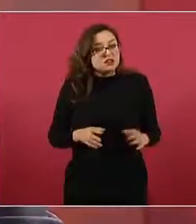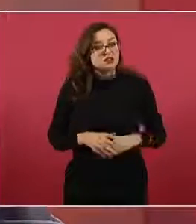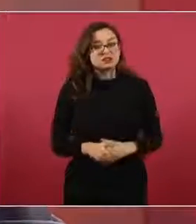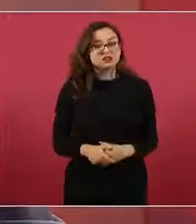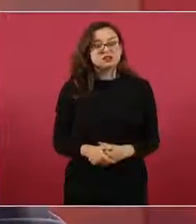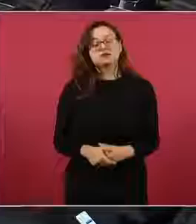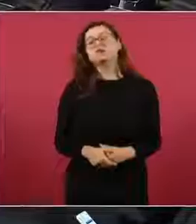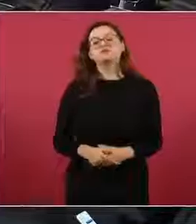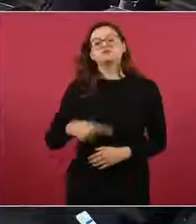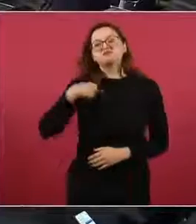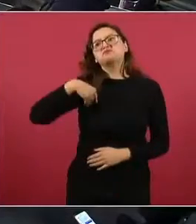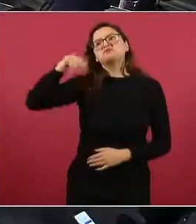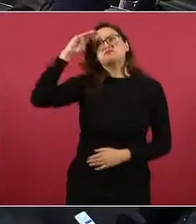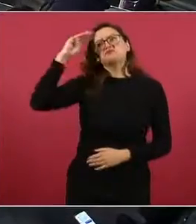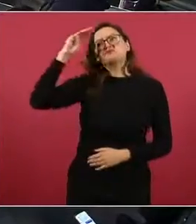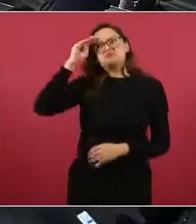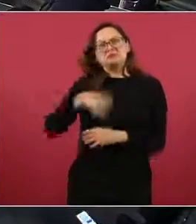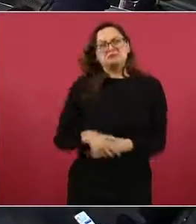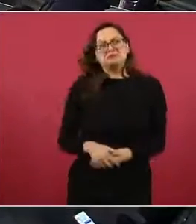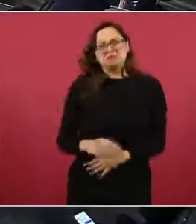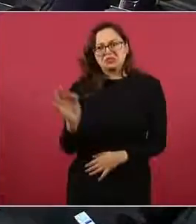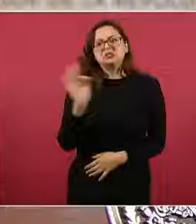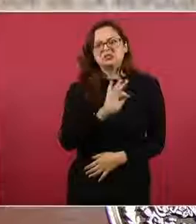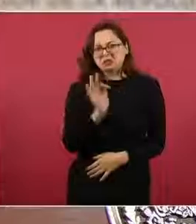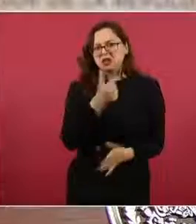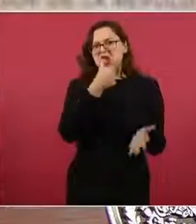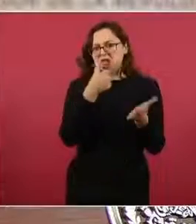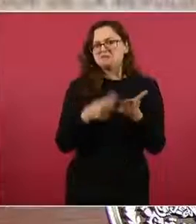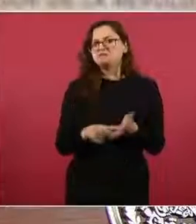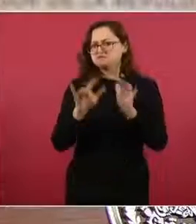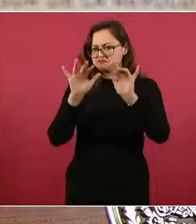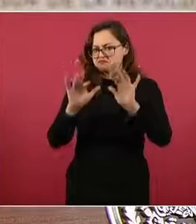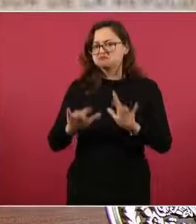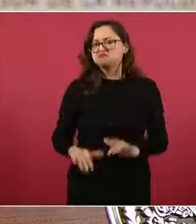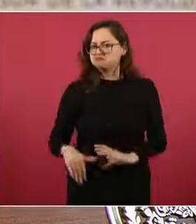Y lo estoy pensando y a lo mejor lo voy a hacer.